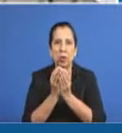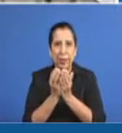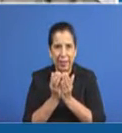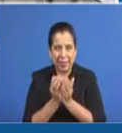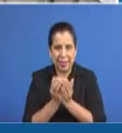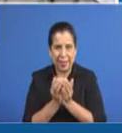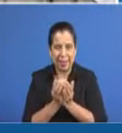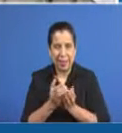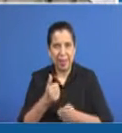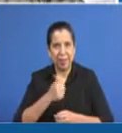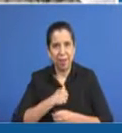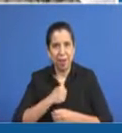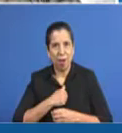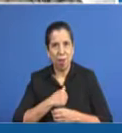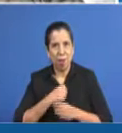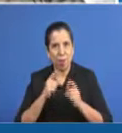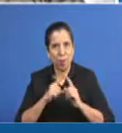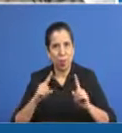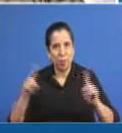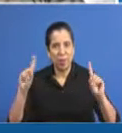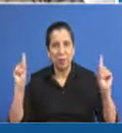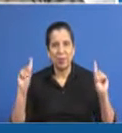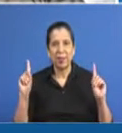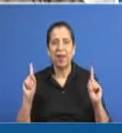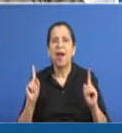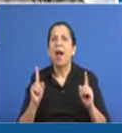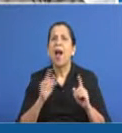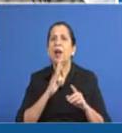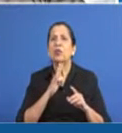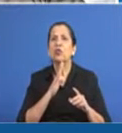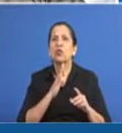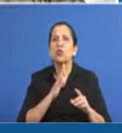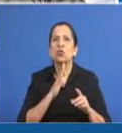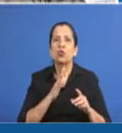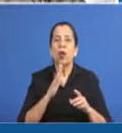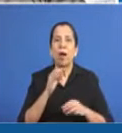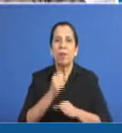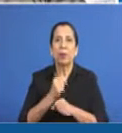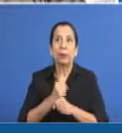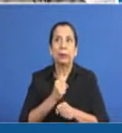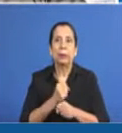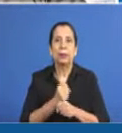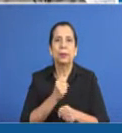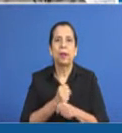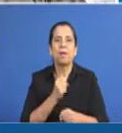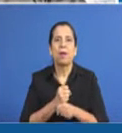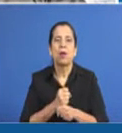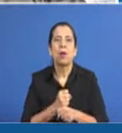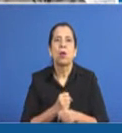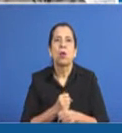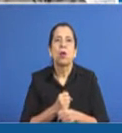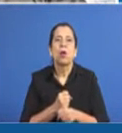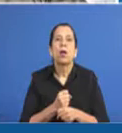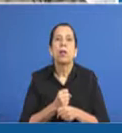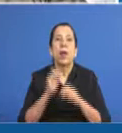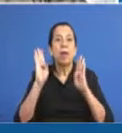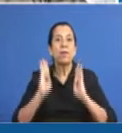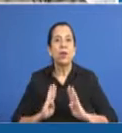formas parte de uno de los defensores de la biodiversidad. Háblanos un poco del trabajo que realiza la Fundación de Biodiversidad Tropical de Panamá